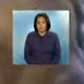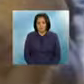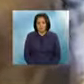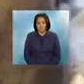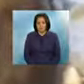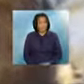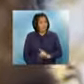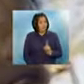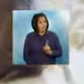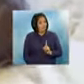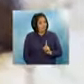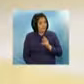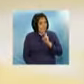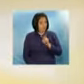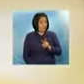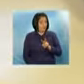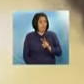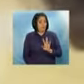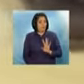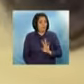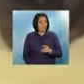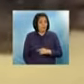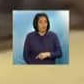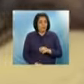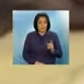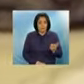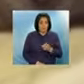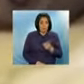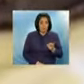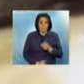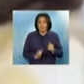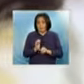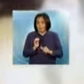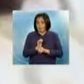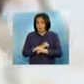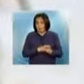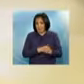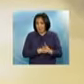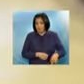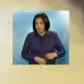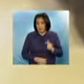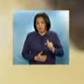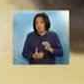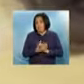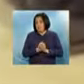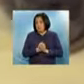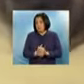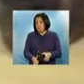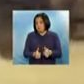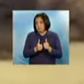No, no está mirando al espejo. Cucho y Nacho son hermanos y son los mejores amigos.